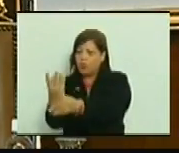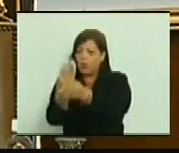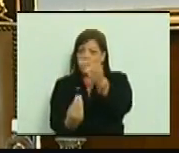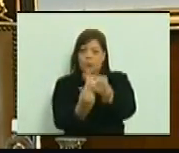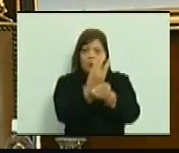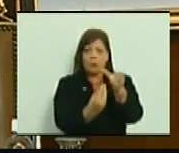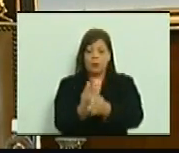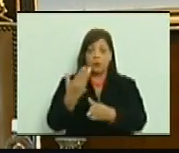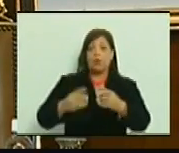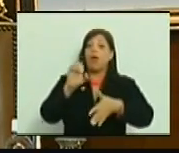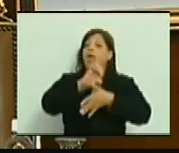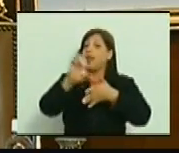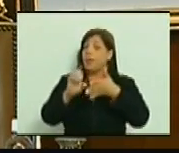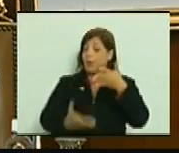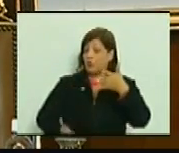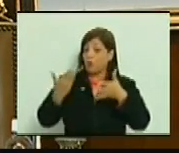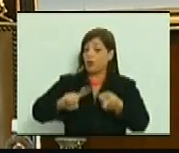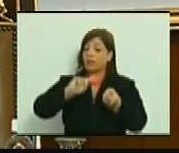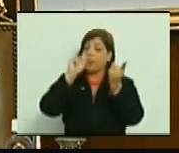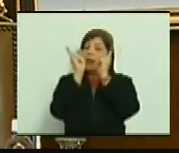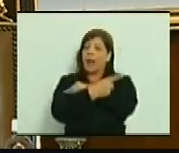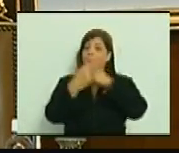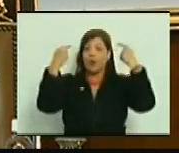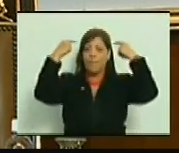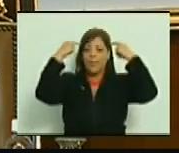esenciales para provocar el cambio económico.